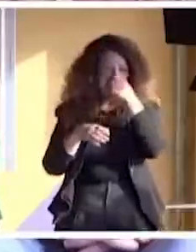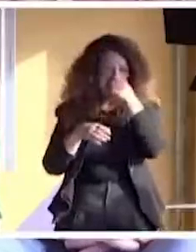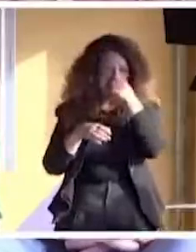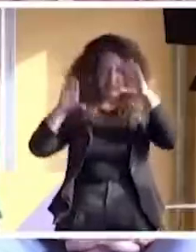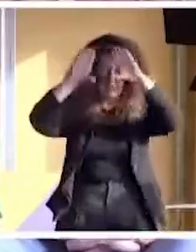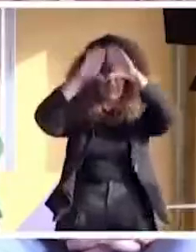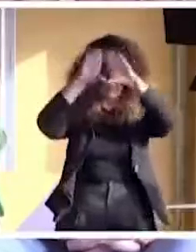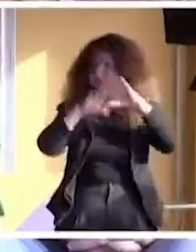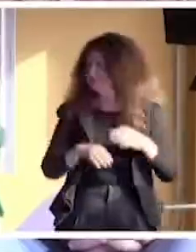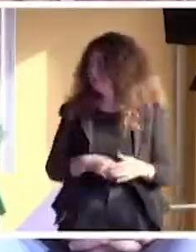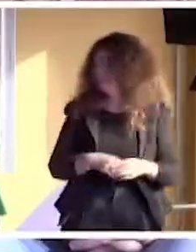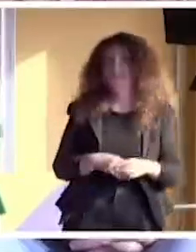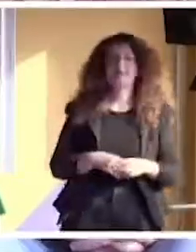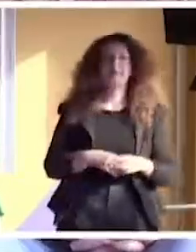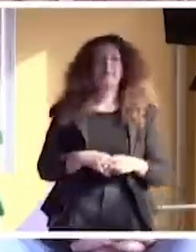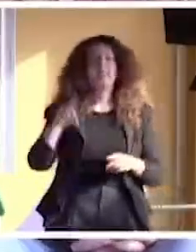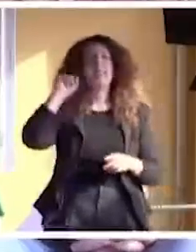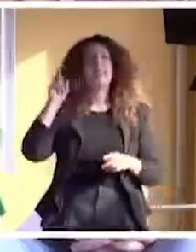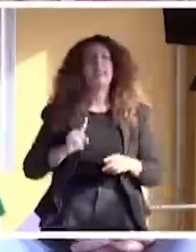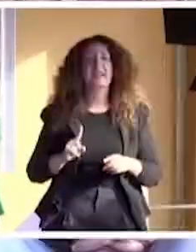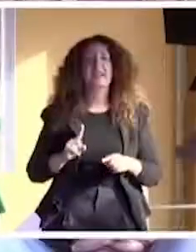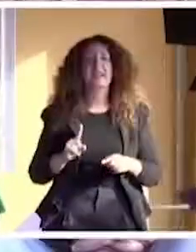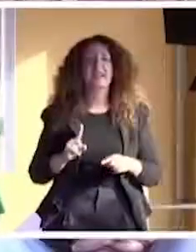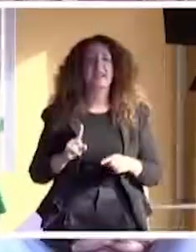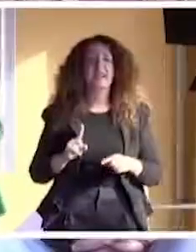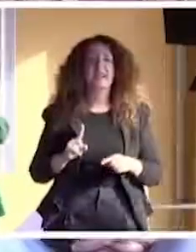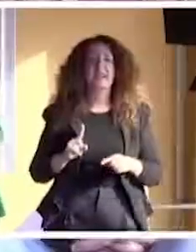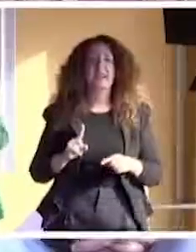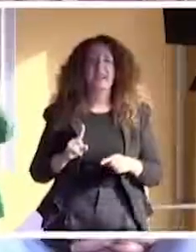Fuera la transfobia de este acto.